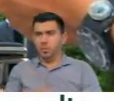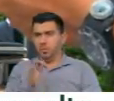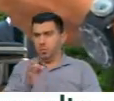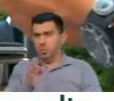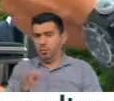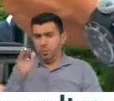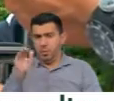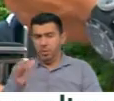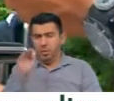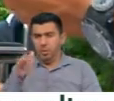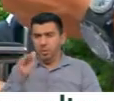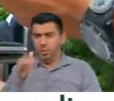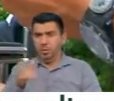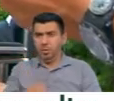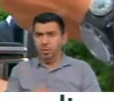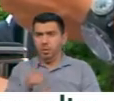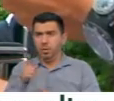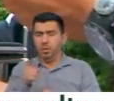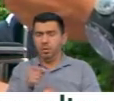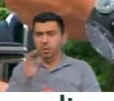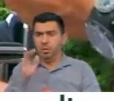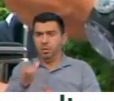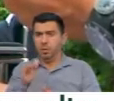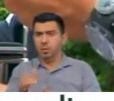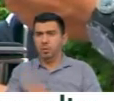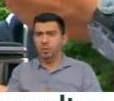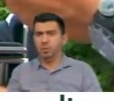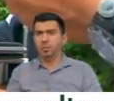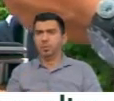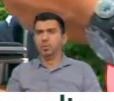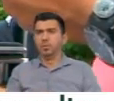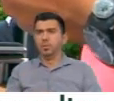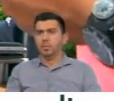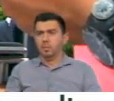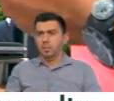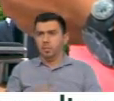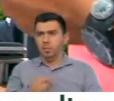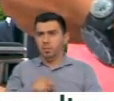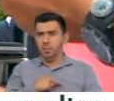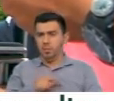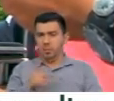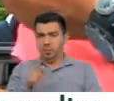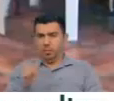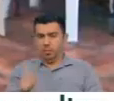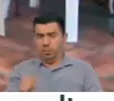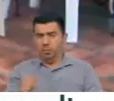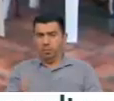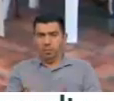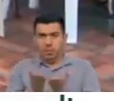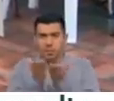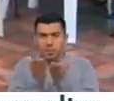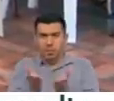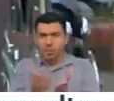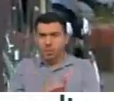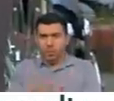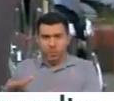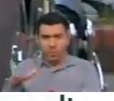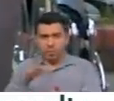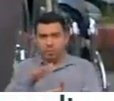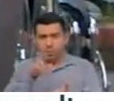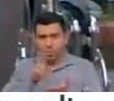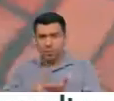realizado tanto en el despacho de la gestora social como en el del gobernador, nosotros vamos a hacer entrega en el día de hoy de todas las cartas que han